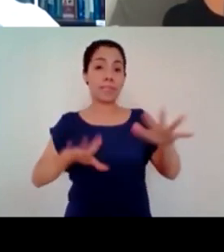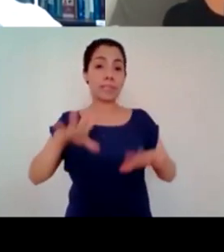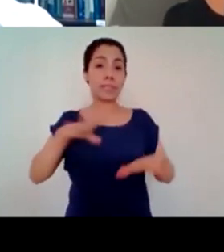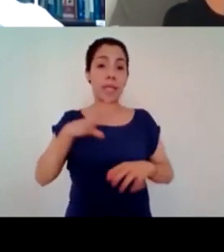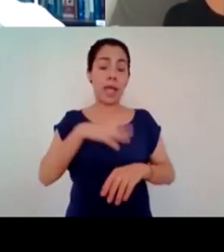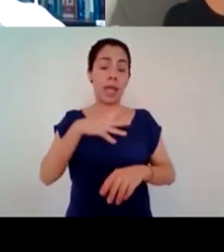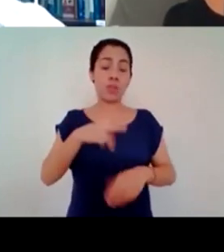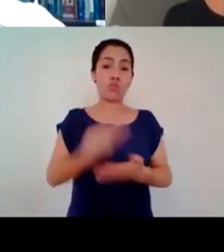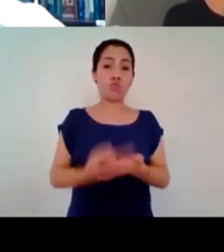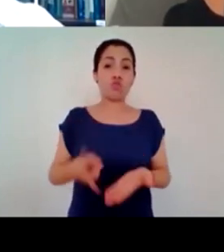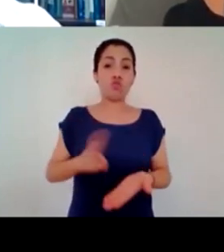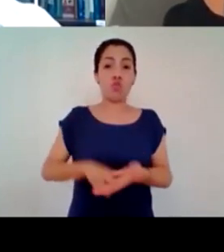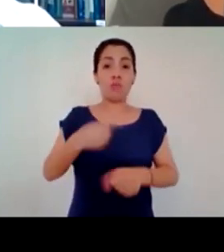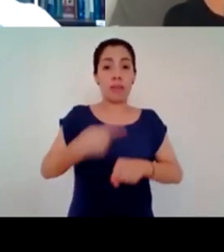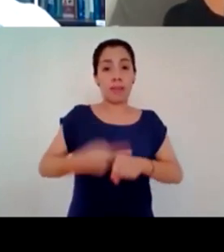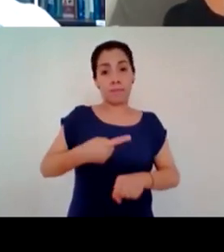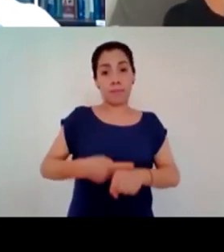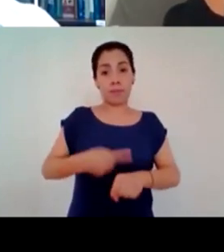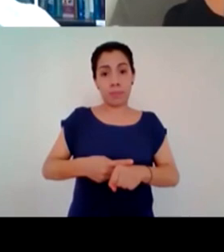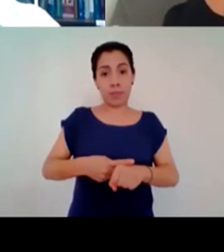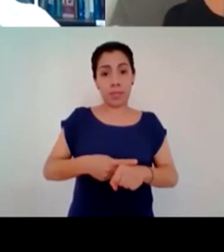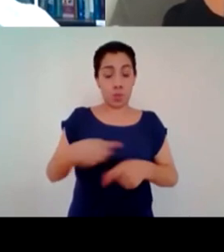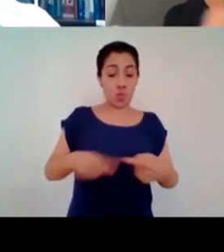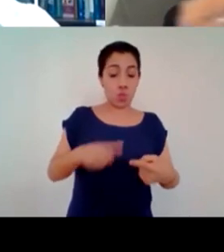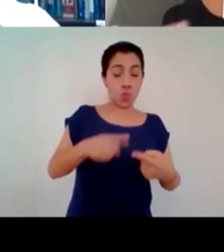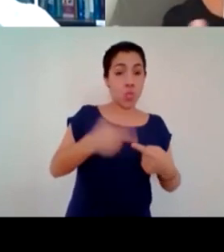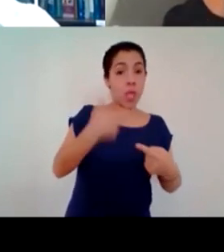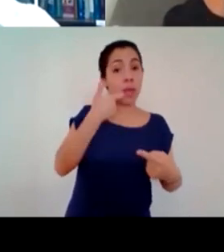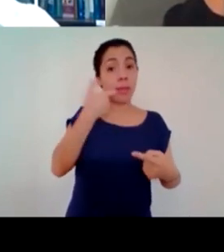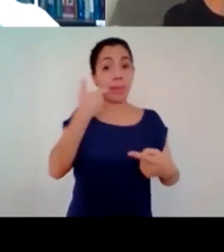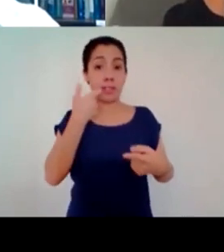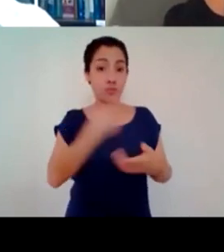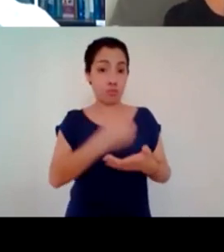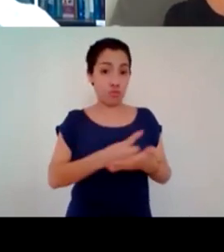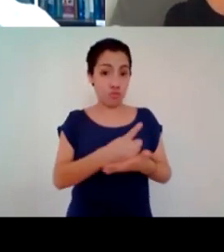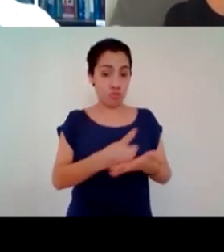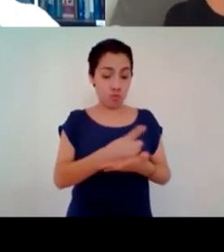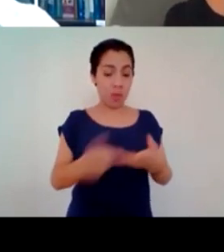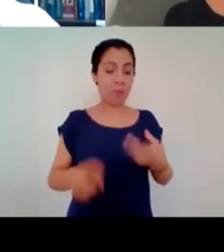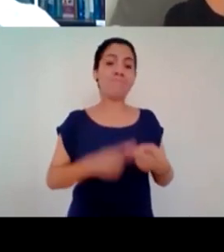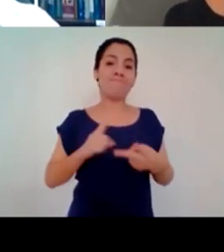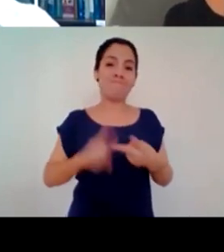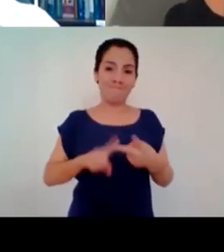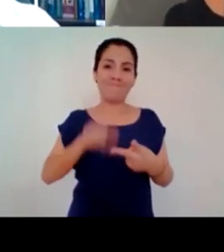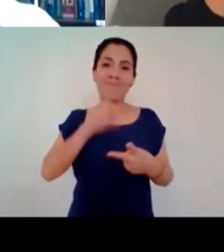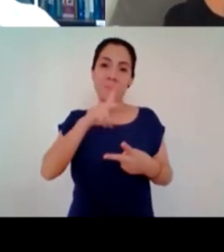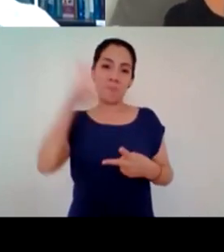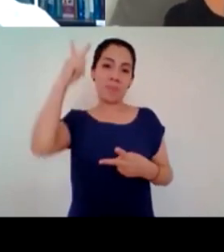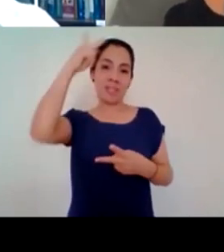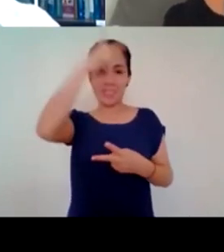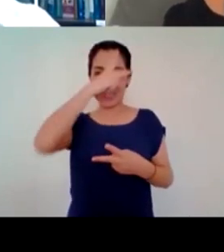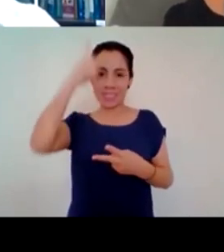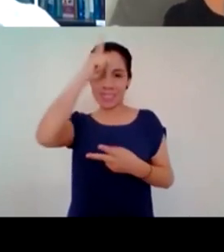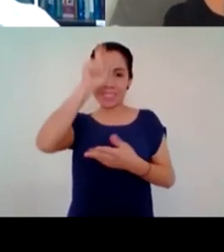quiere decir que ya traen no solamente el tema de la adicción, pero también, como lo dije, ya traen temas psiquiátricos que deben de